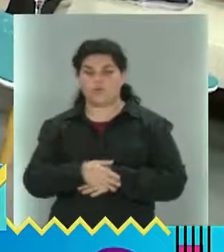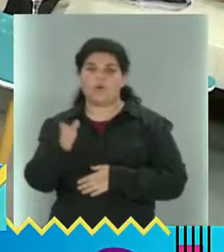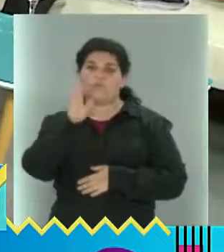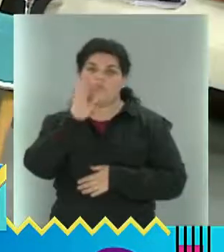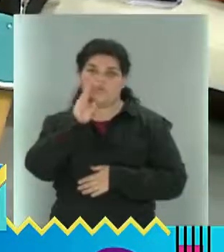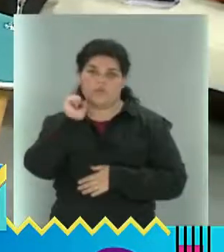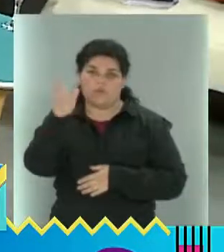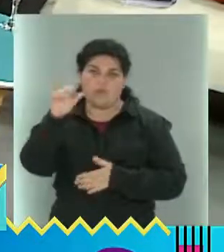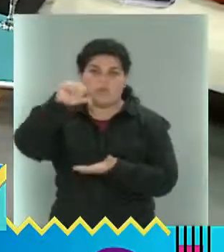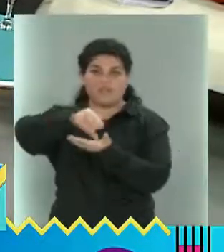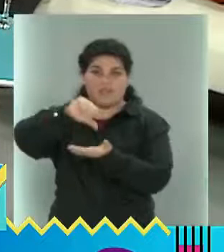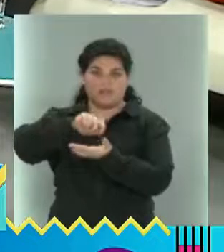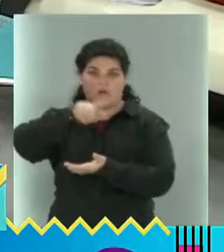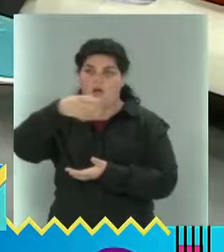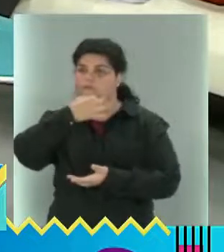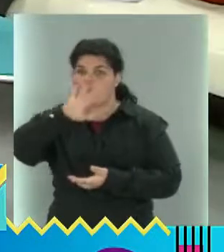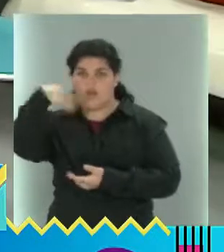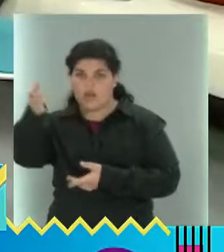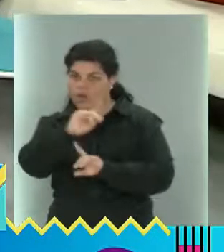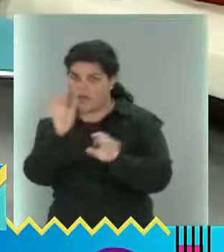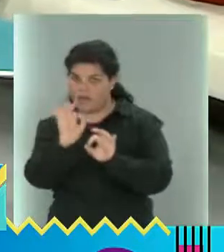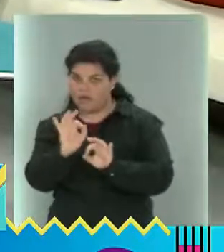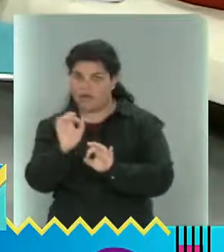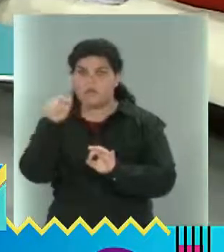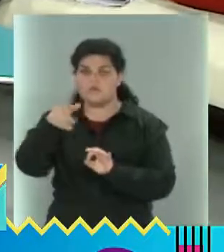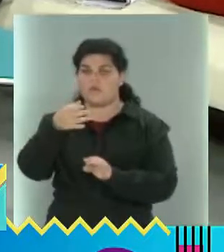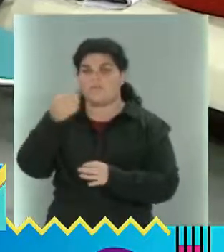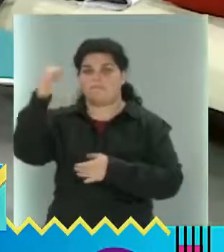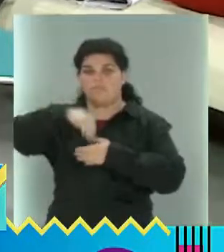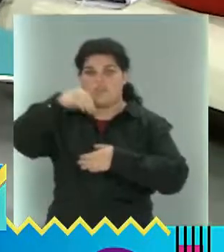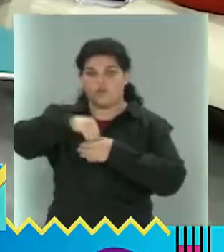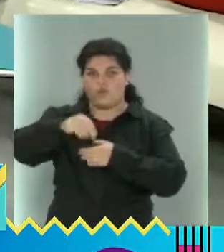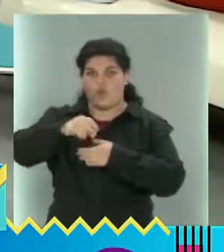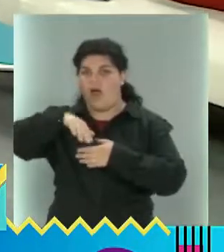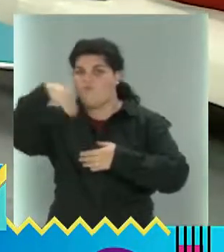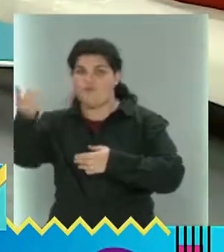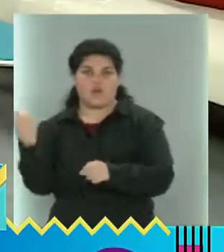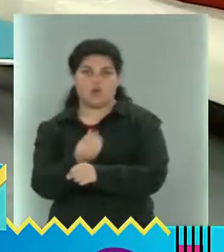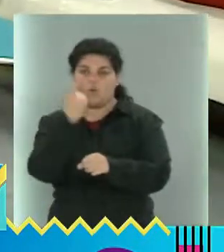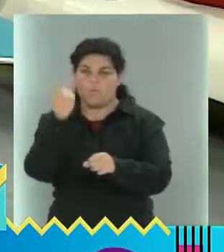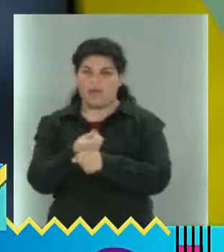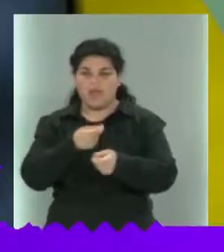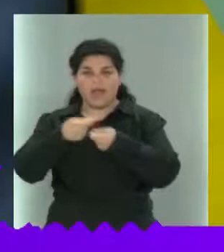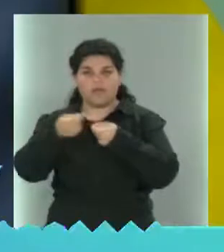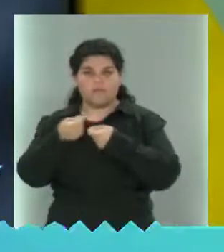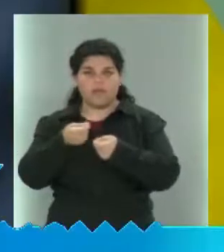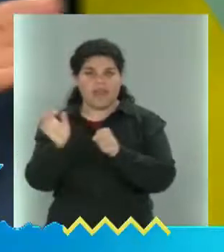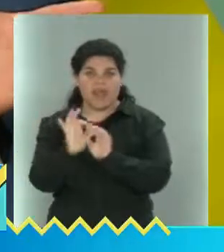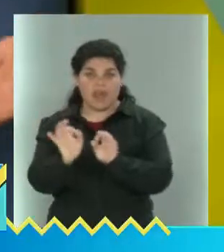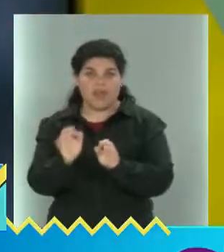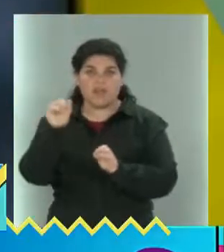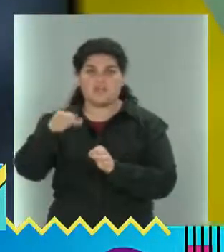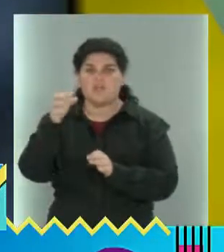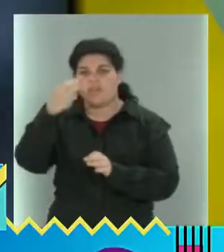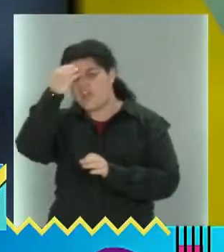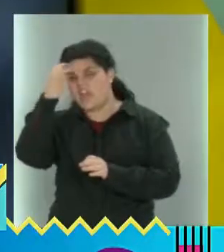que no tiene salida para afuera. Ese petróleo, que no lo pueden exportar porque no tienen caños, no tienen logística, vale 10, 15 dólares menos que